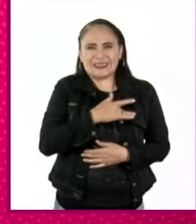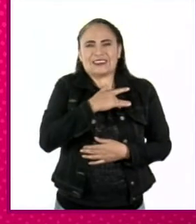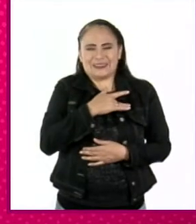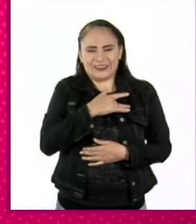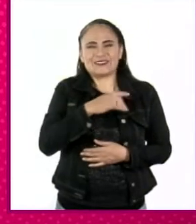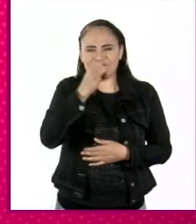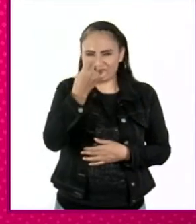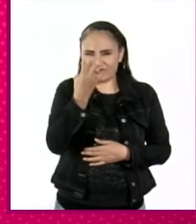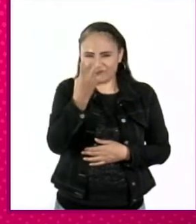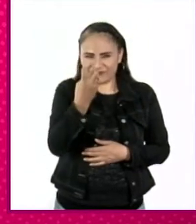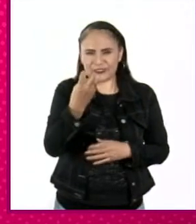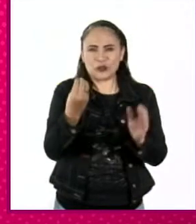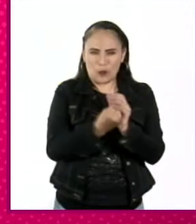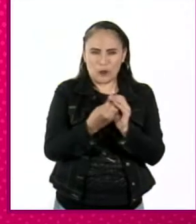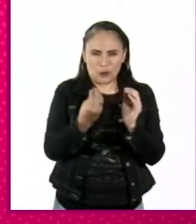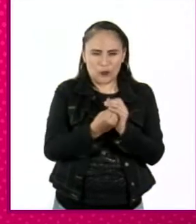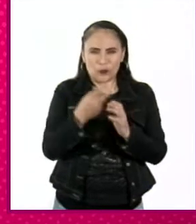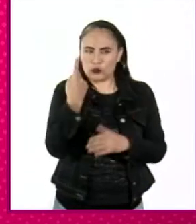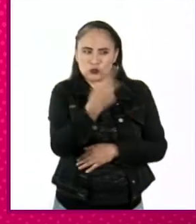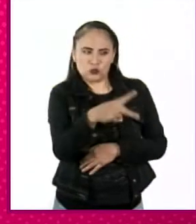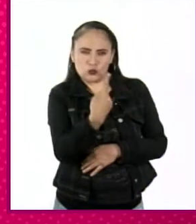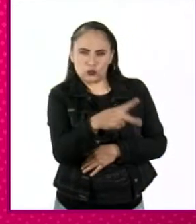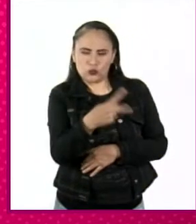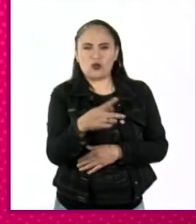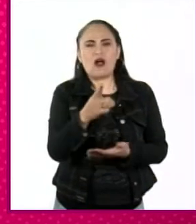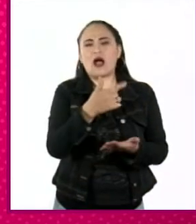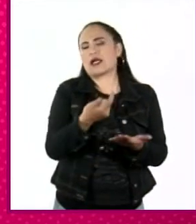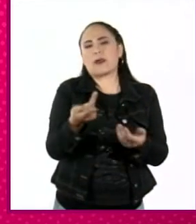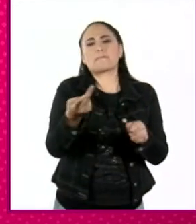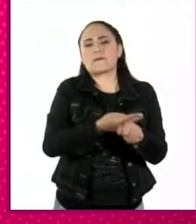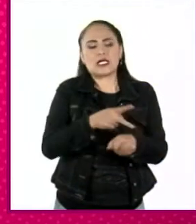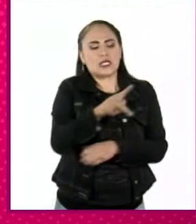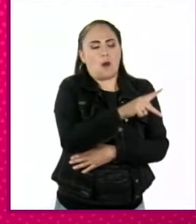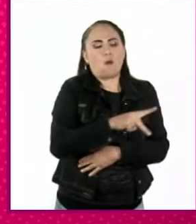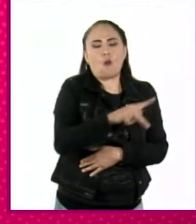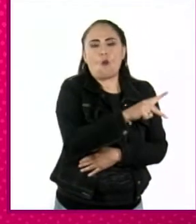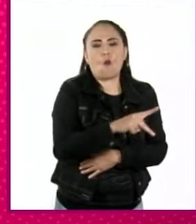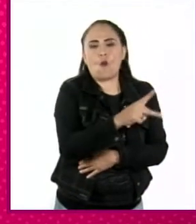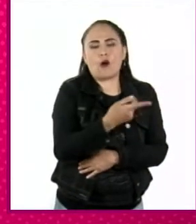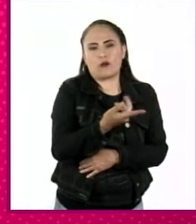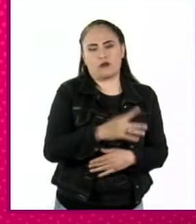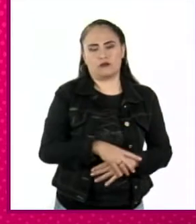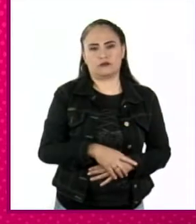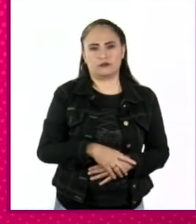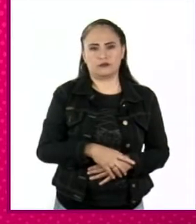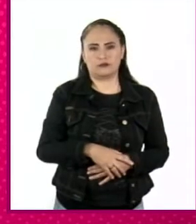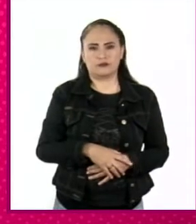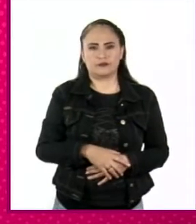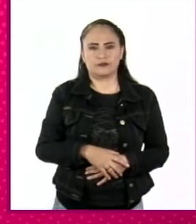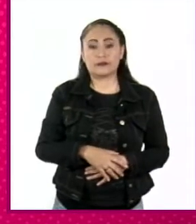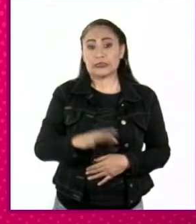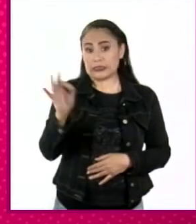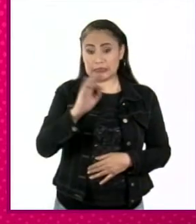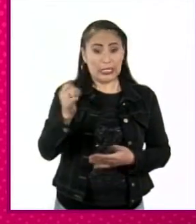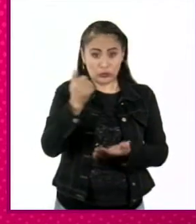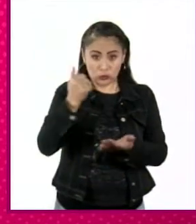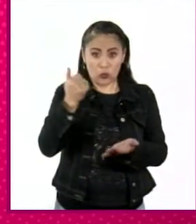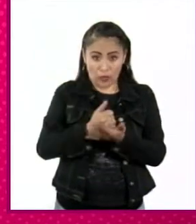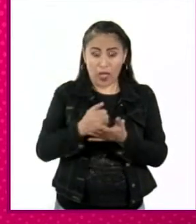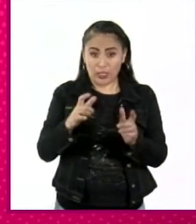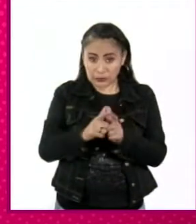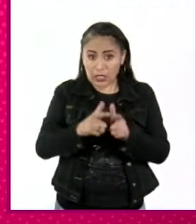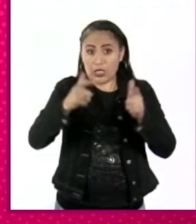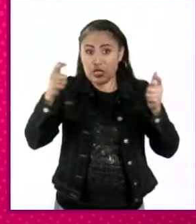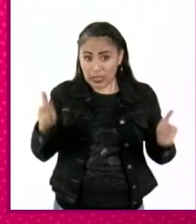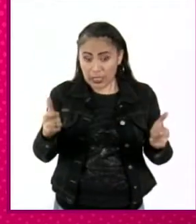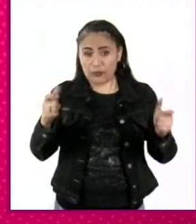particular lo que sucede en una localidad que no viene siendo tal vez una ciudad o